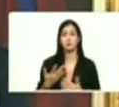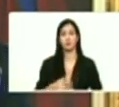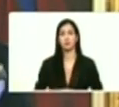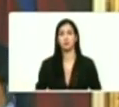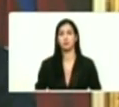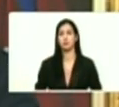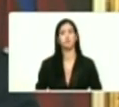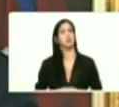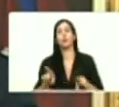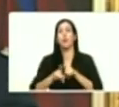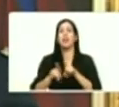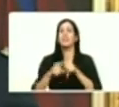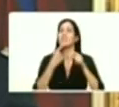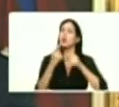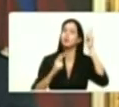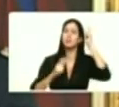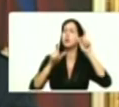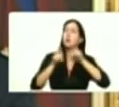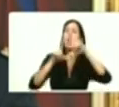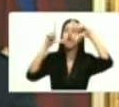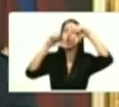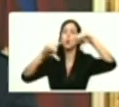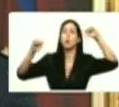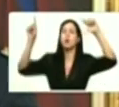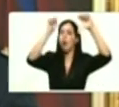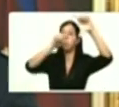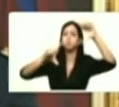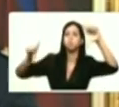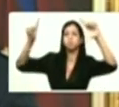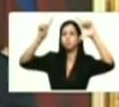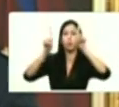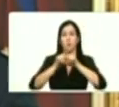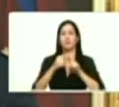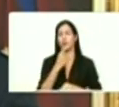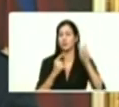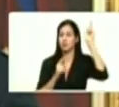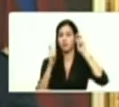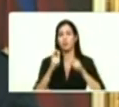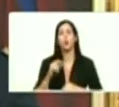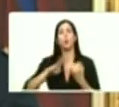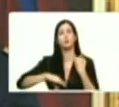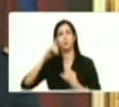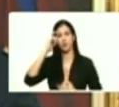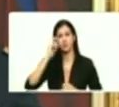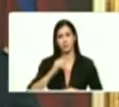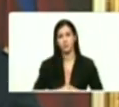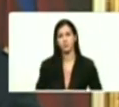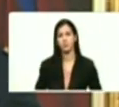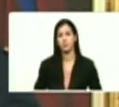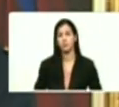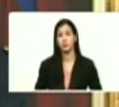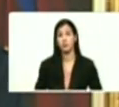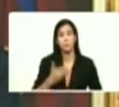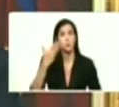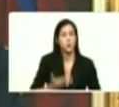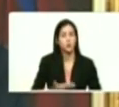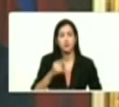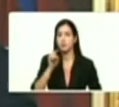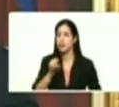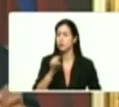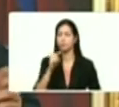como la luna llena pues como dijo nuestro comandante aquel día no hay cosa más importante que esta